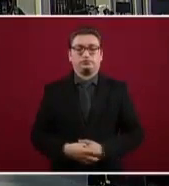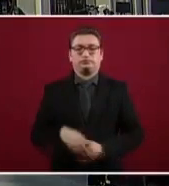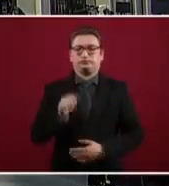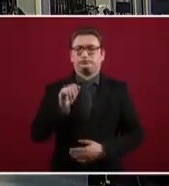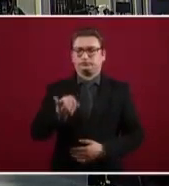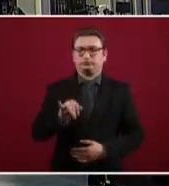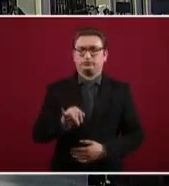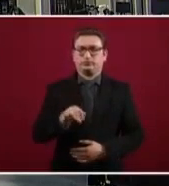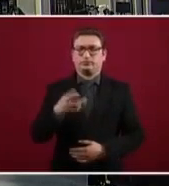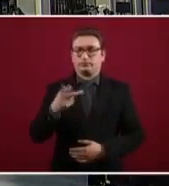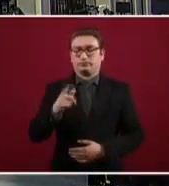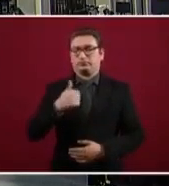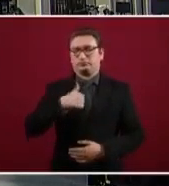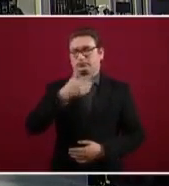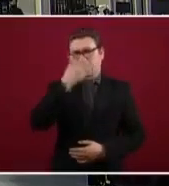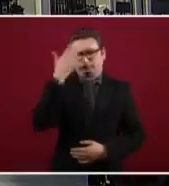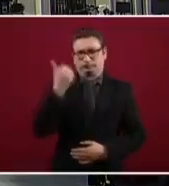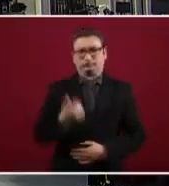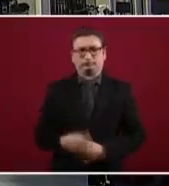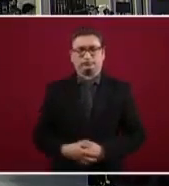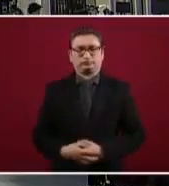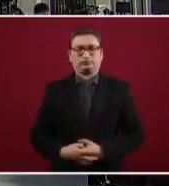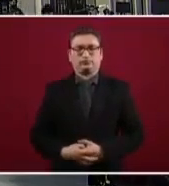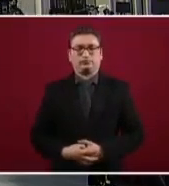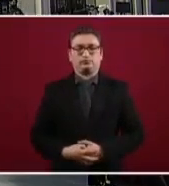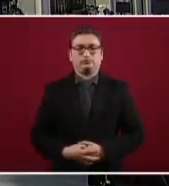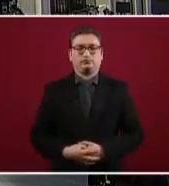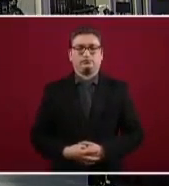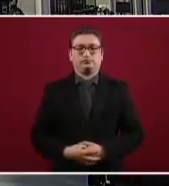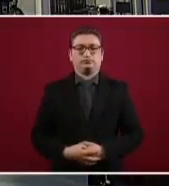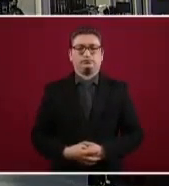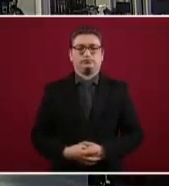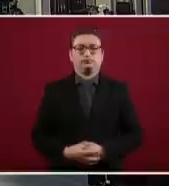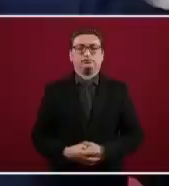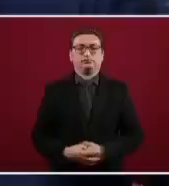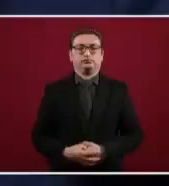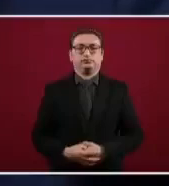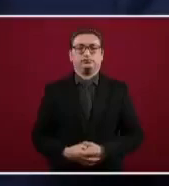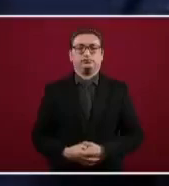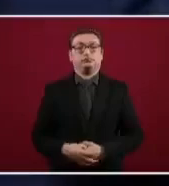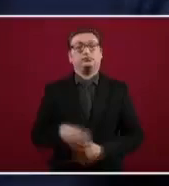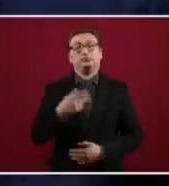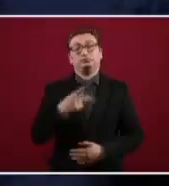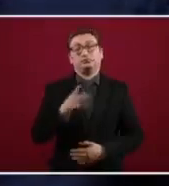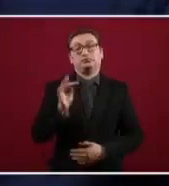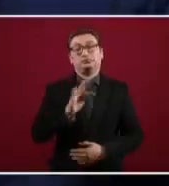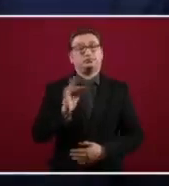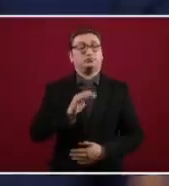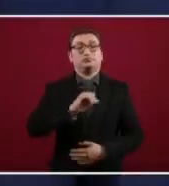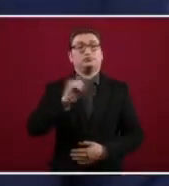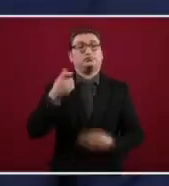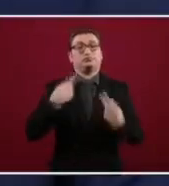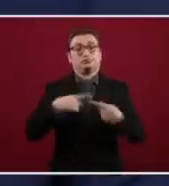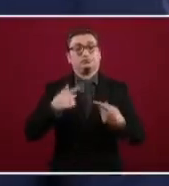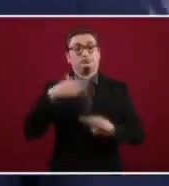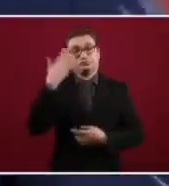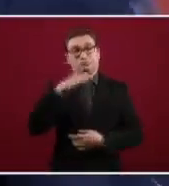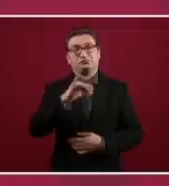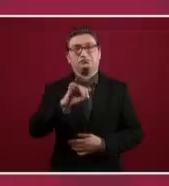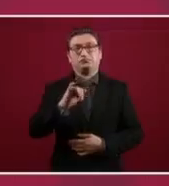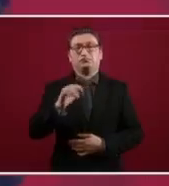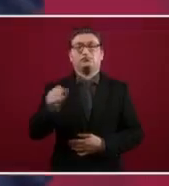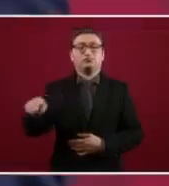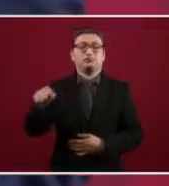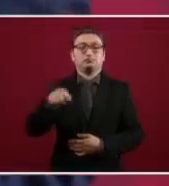pero yo no lo sabía por ejemplo pero a lo mejor este si lo sabía la gente estaban